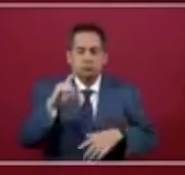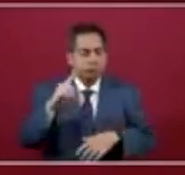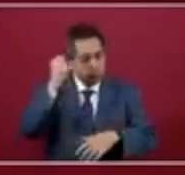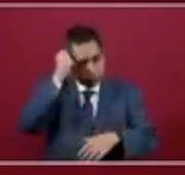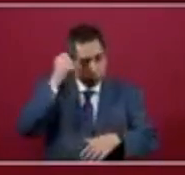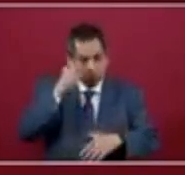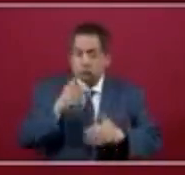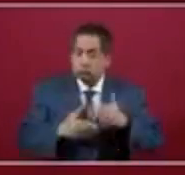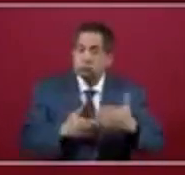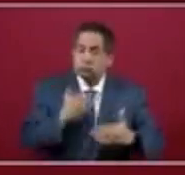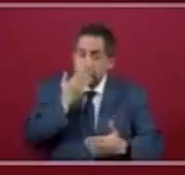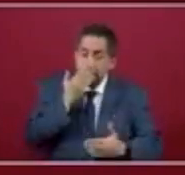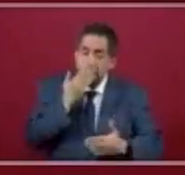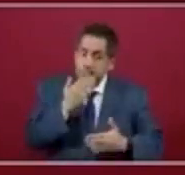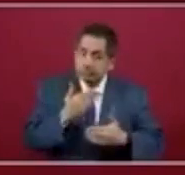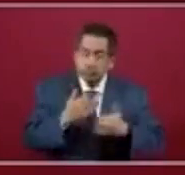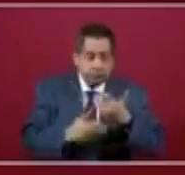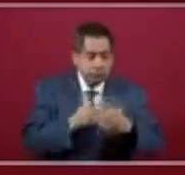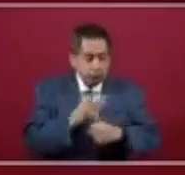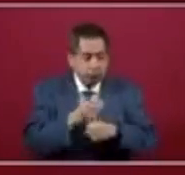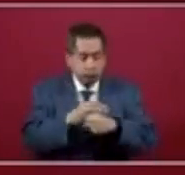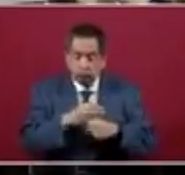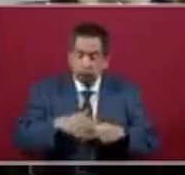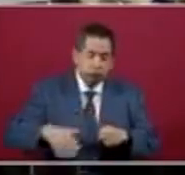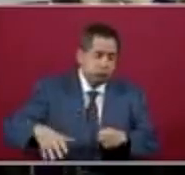mucho en la recuperación